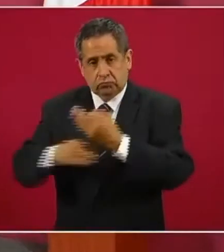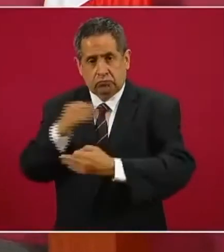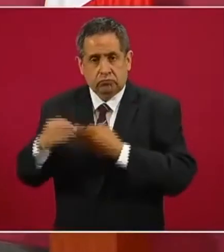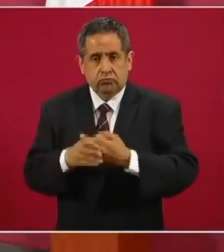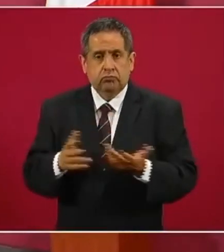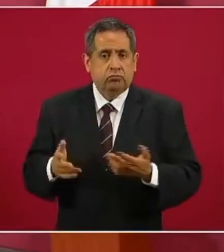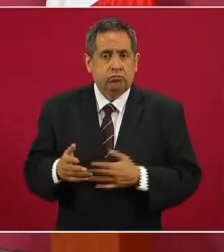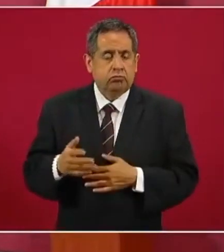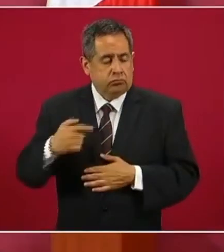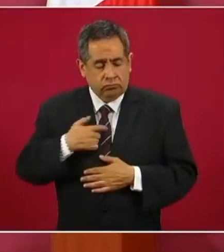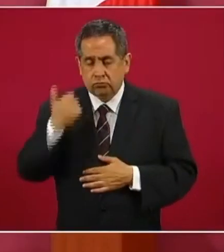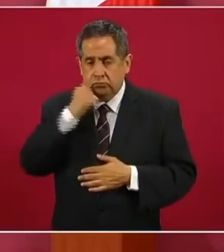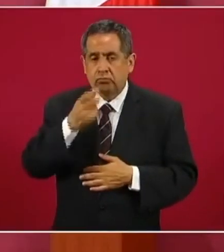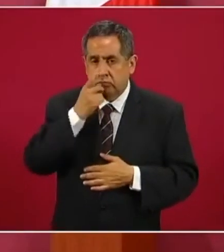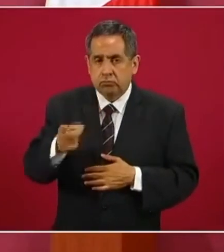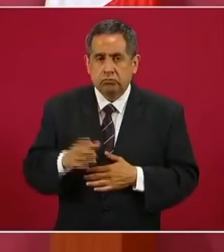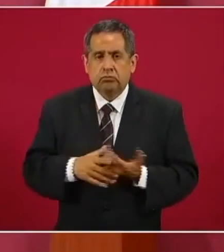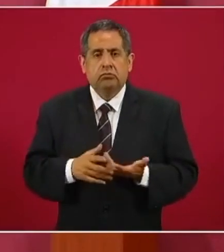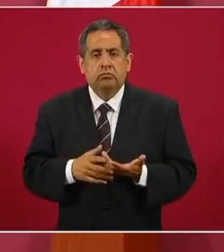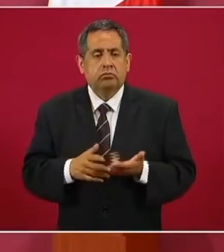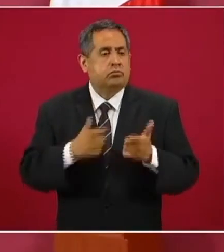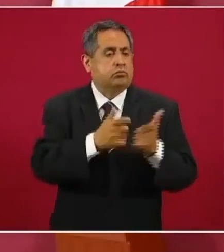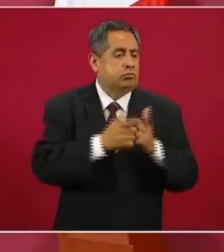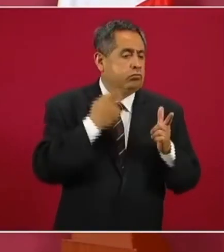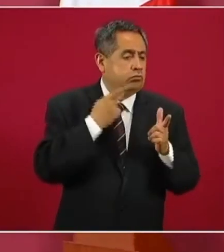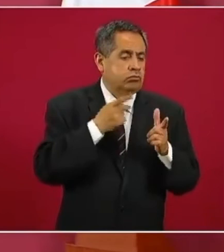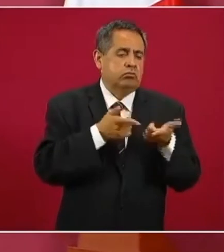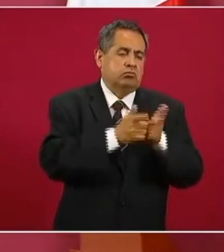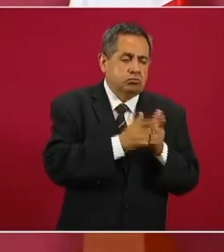Partido, siempre lo digo, es una parte.